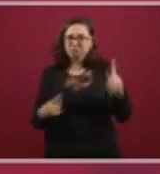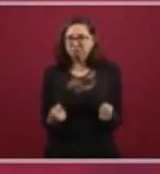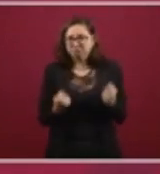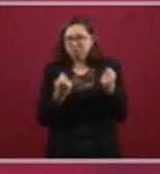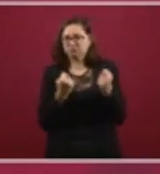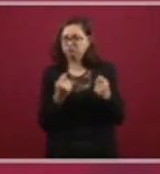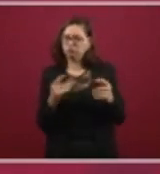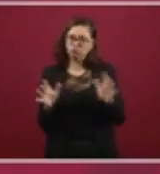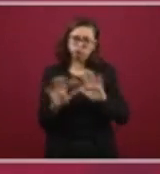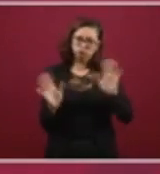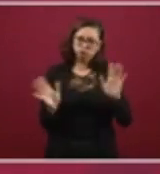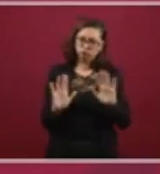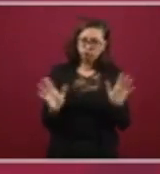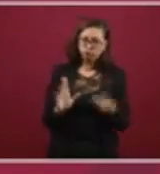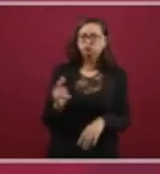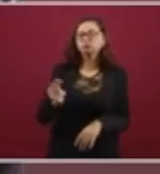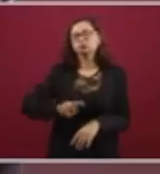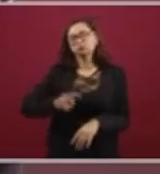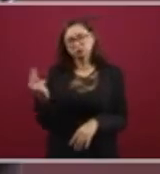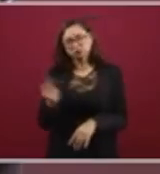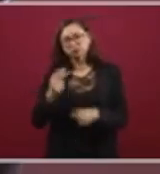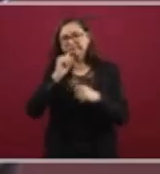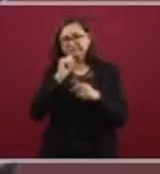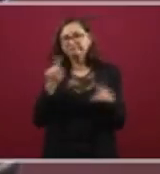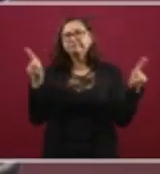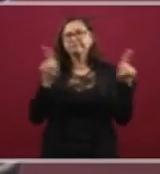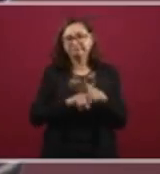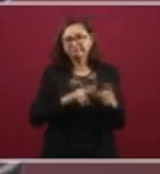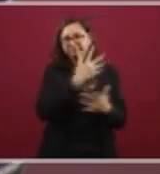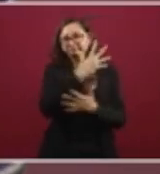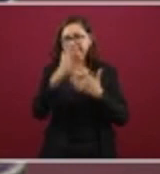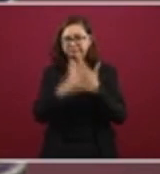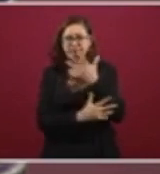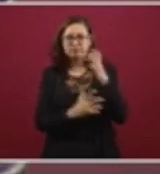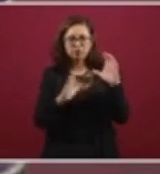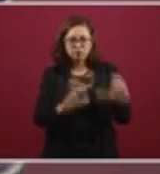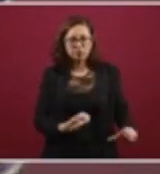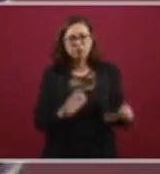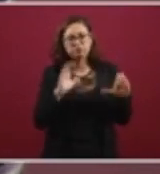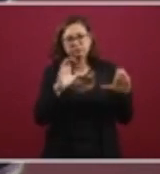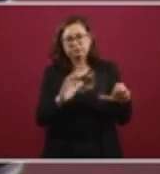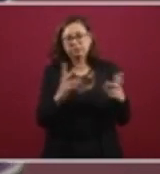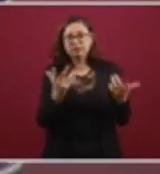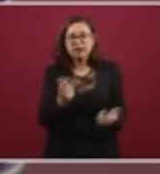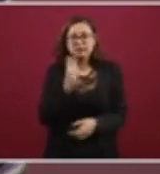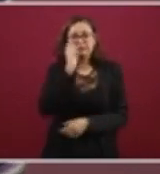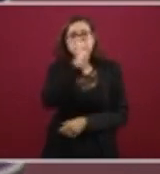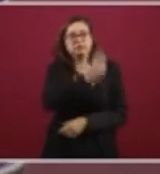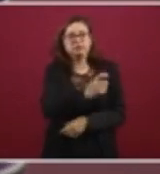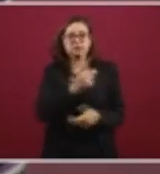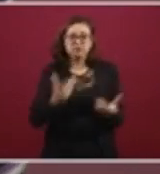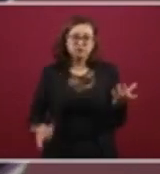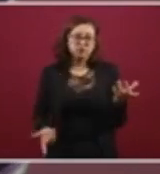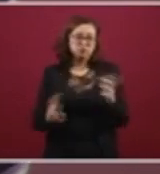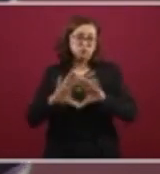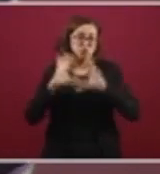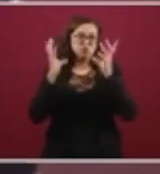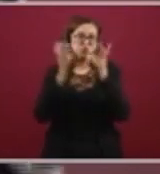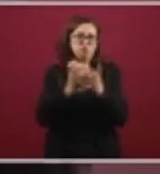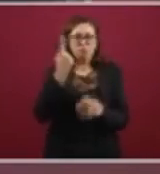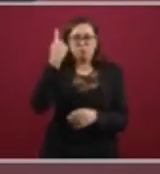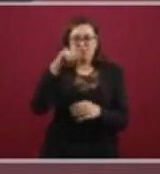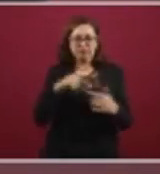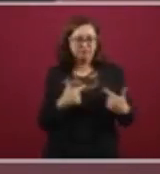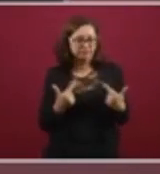también que cuidar el medio ambiente, porque es la herencia que vamos a dejar a las nuevas generaciones.